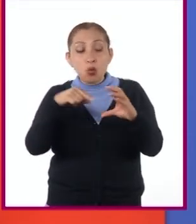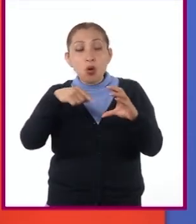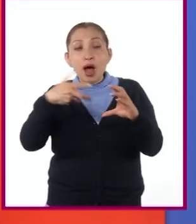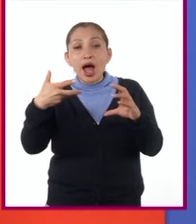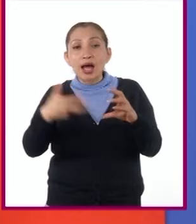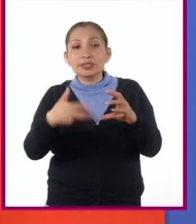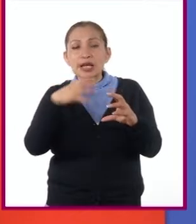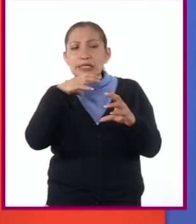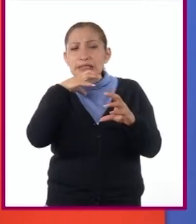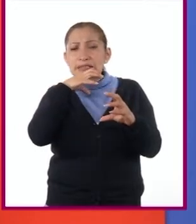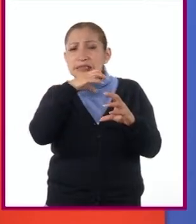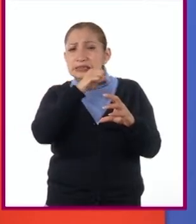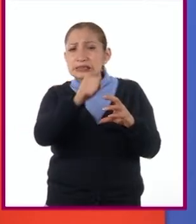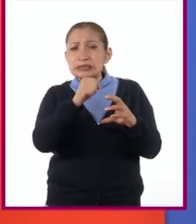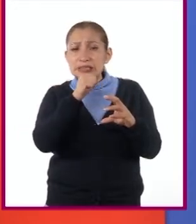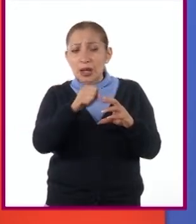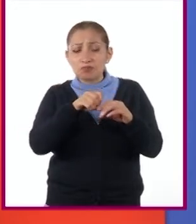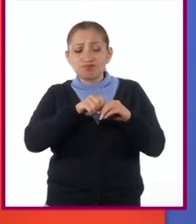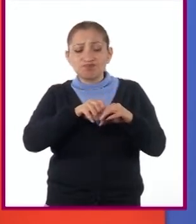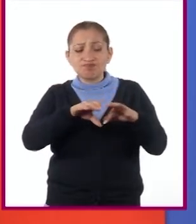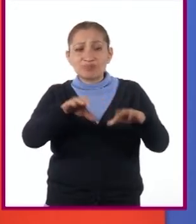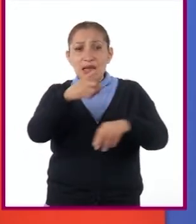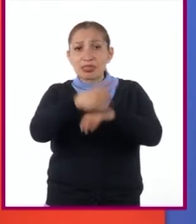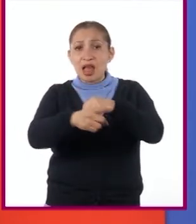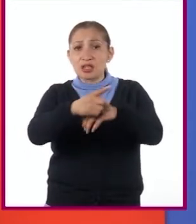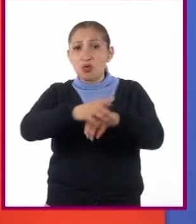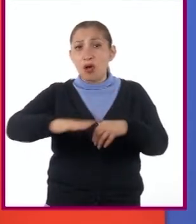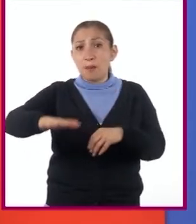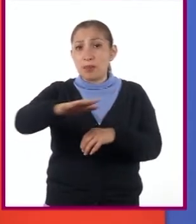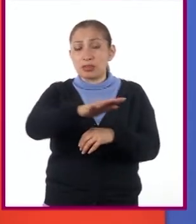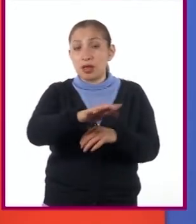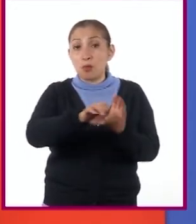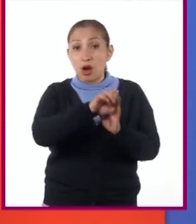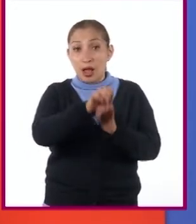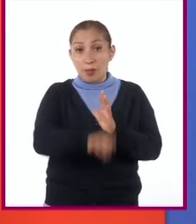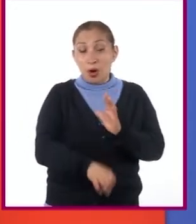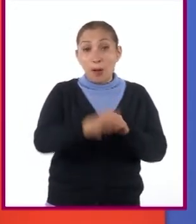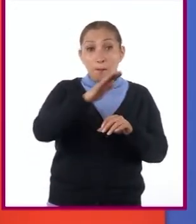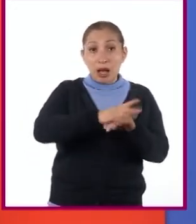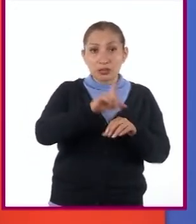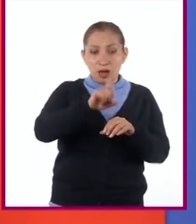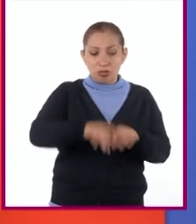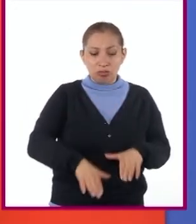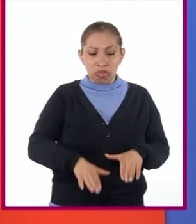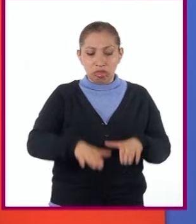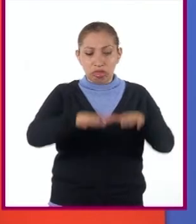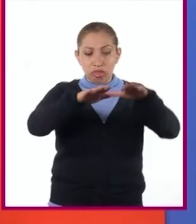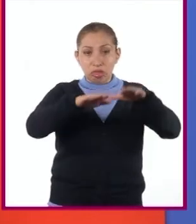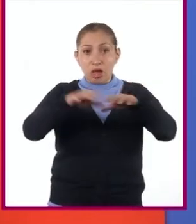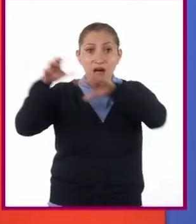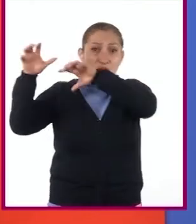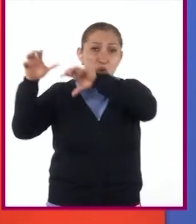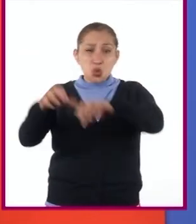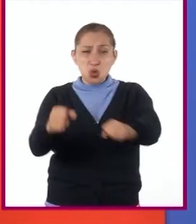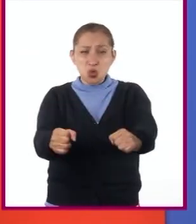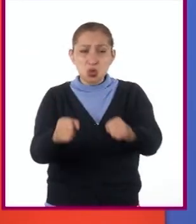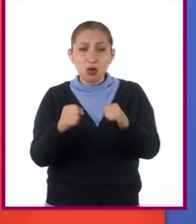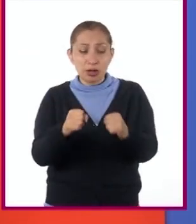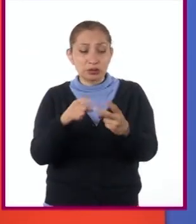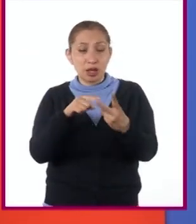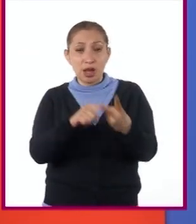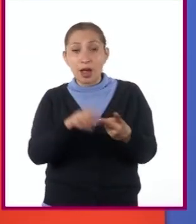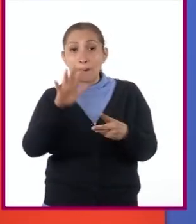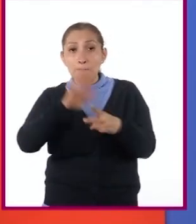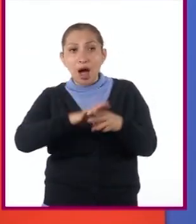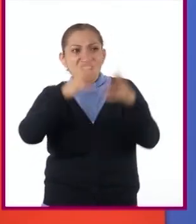un efecto invernadero con grandes impactos ambientales, como el incremento del nivel del mar, tormentas más intensas, aumento